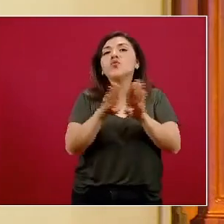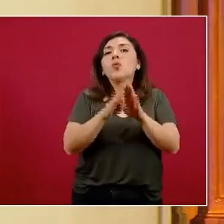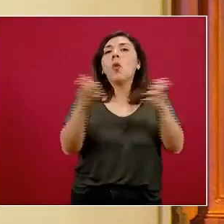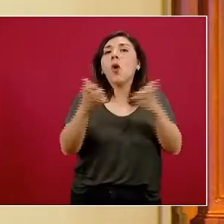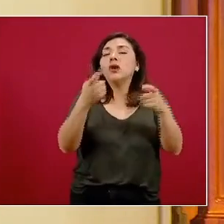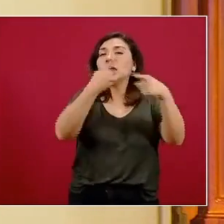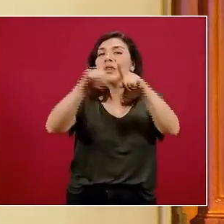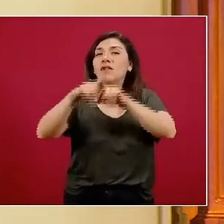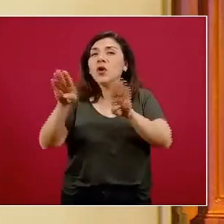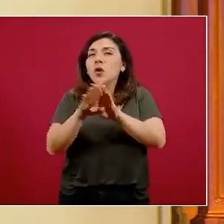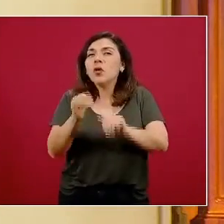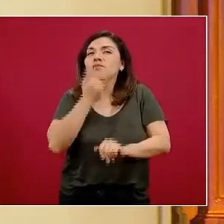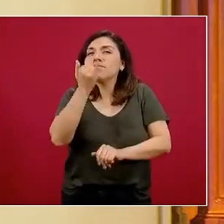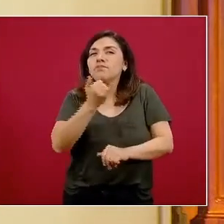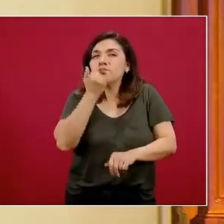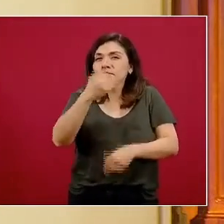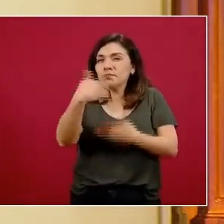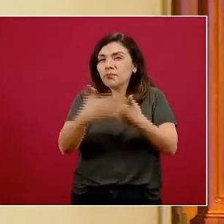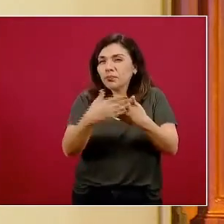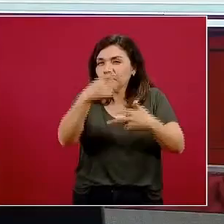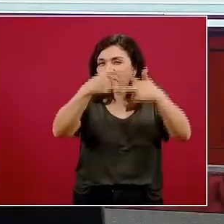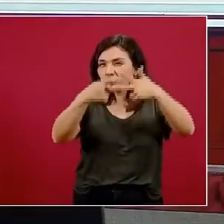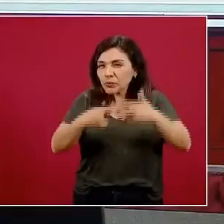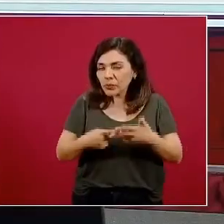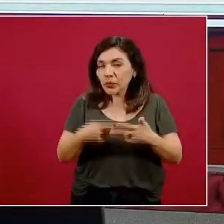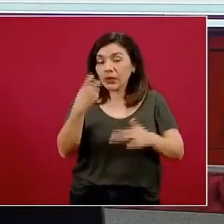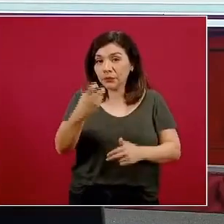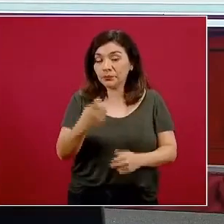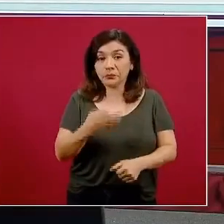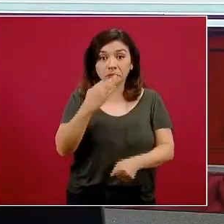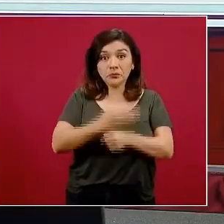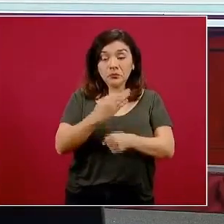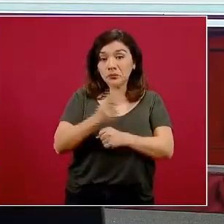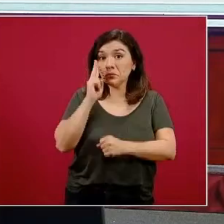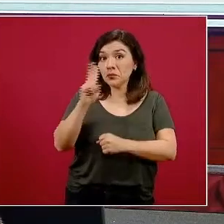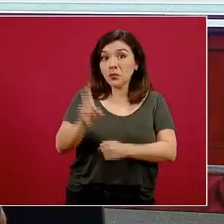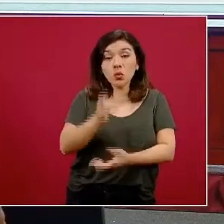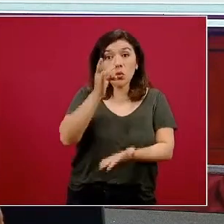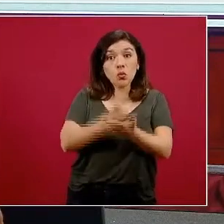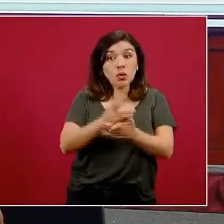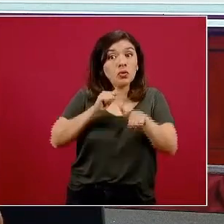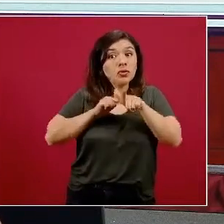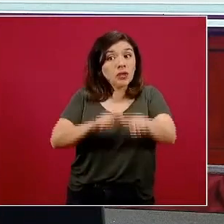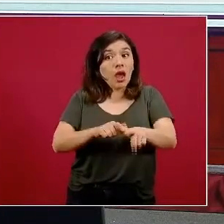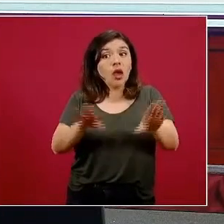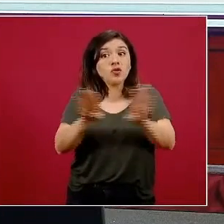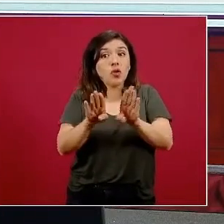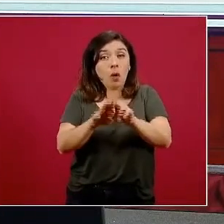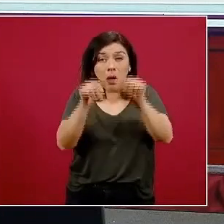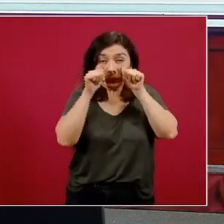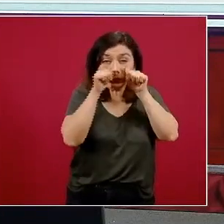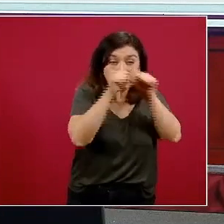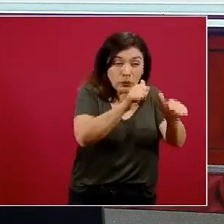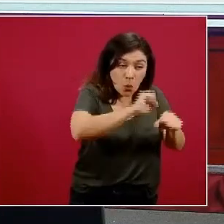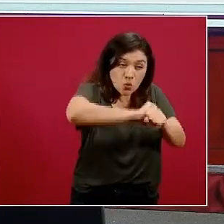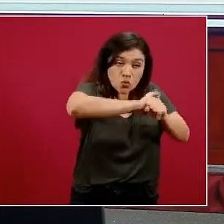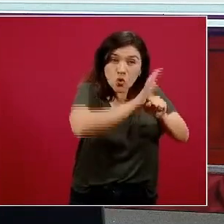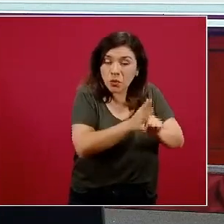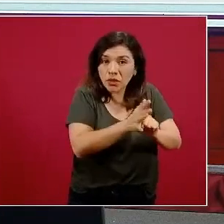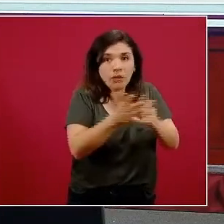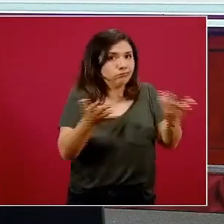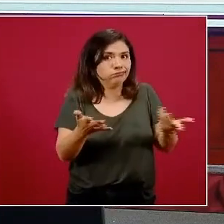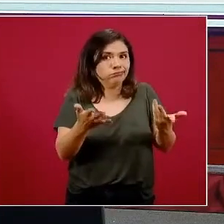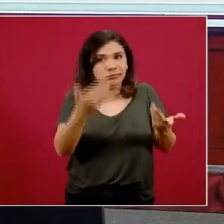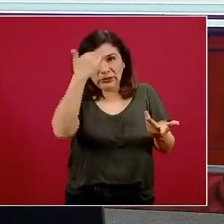diferentes estimaciones. Ahora solamente no podemos, digamos, seguir enfocados en COVID, aunque sabemos